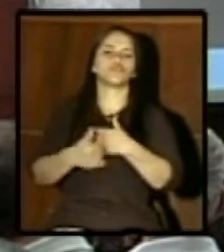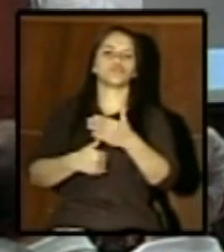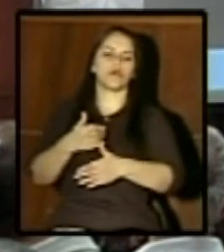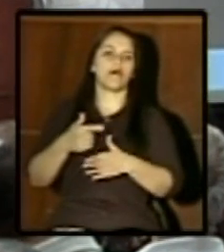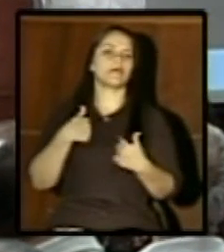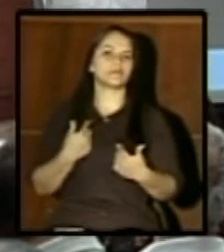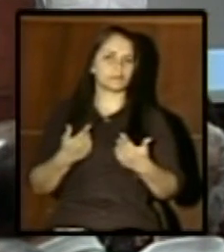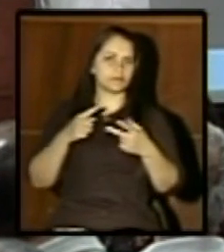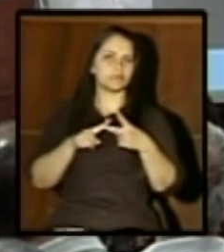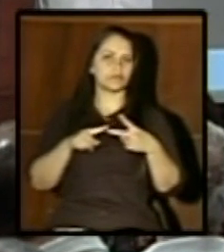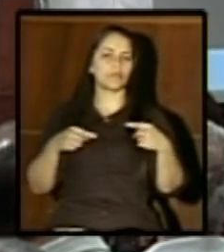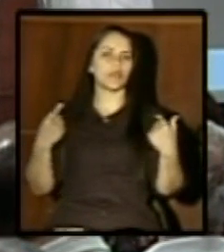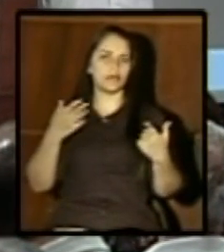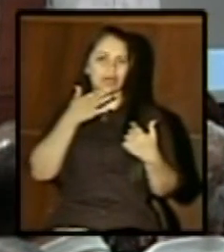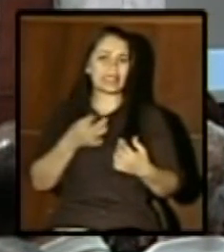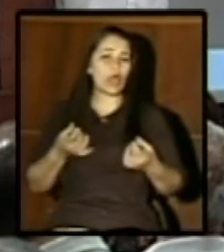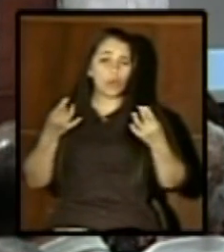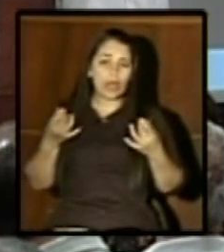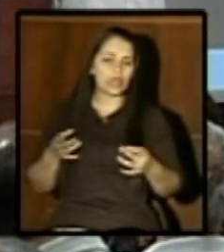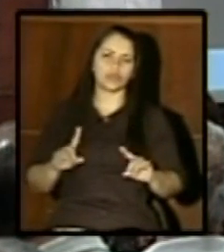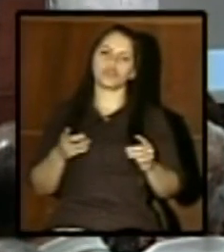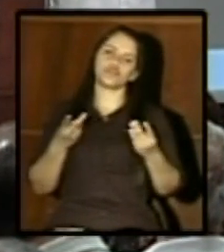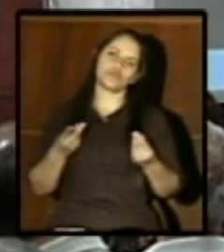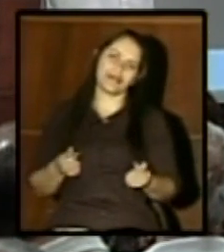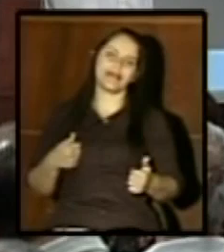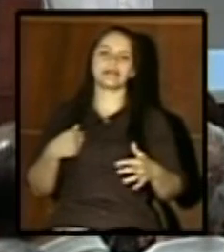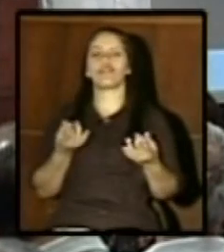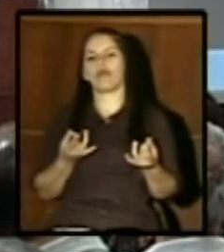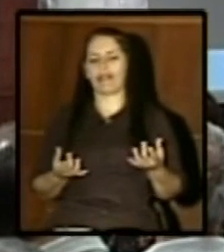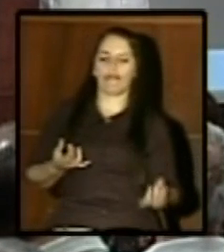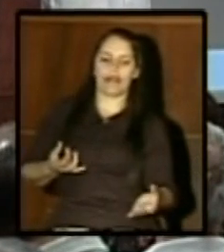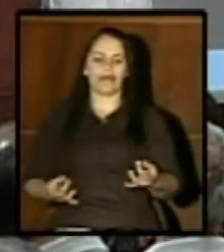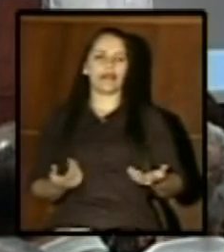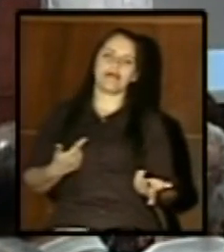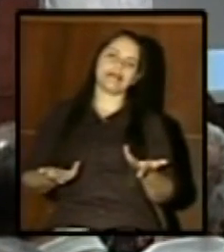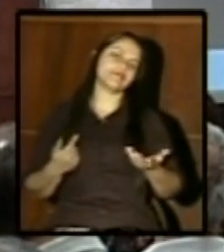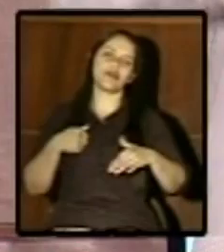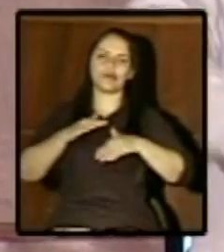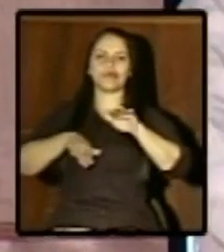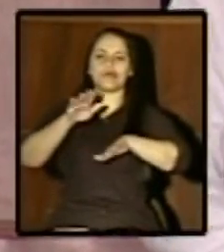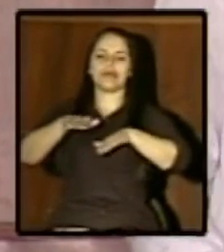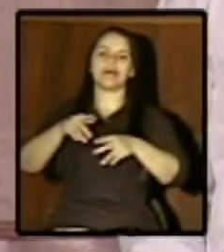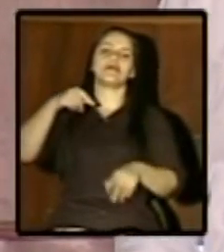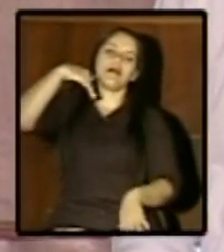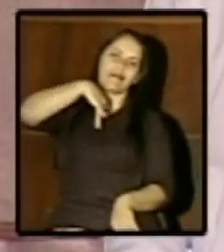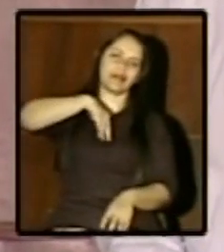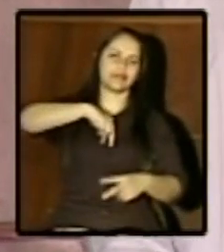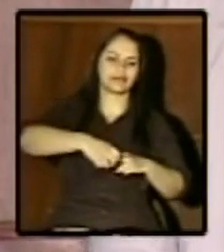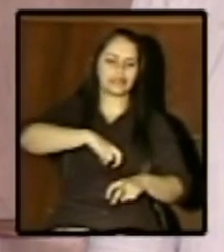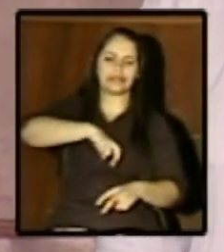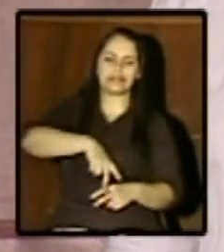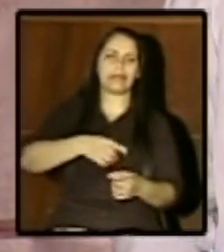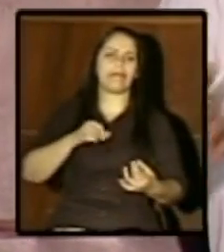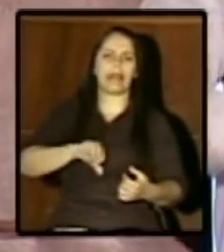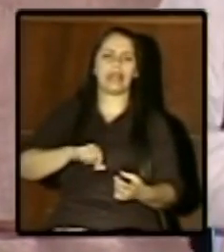el paso y sigue la otra. Doy el paso y sigue la otra. Y la que sube es la buena o la que menos duela, porque a veces duelan las dos, ¿cierto? Entonces,